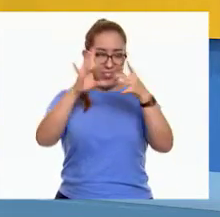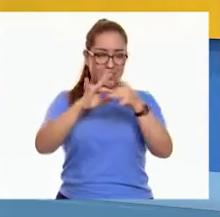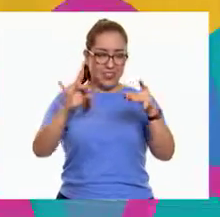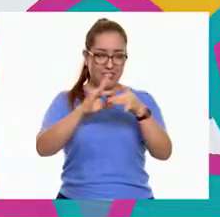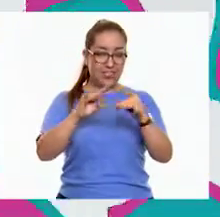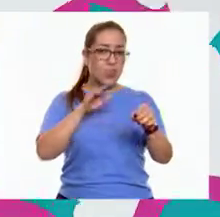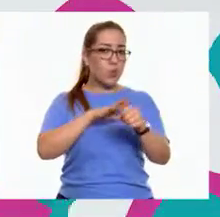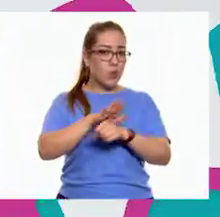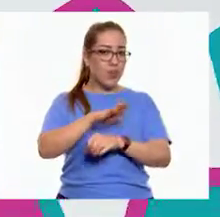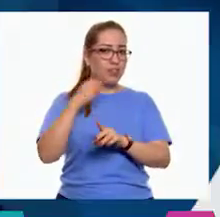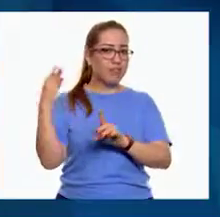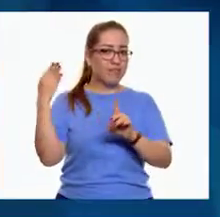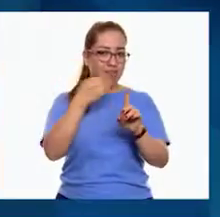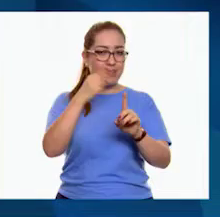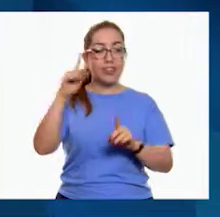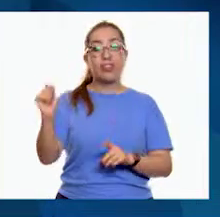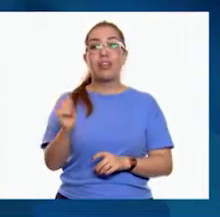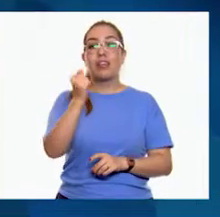tecnología.